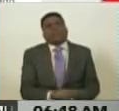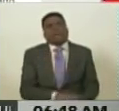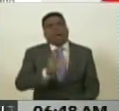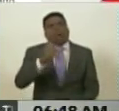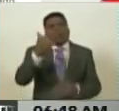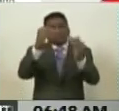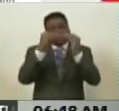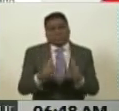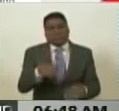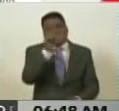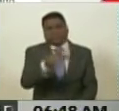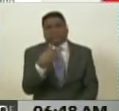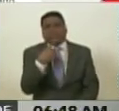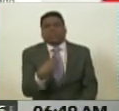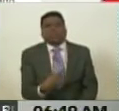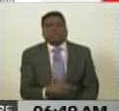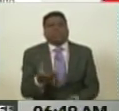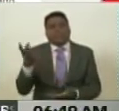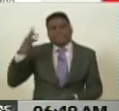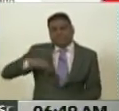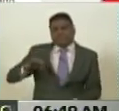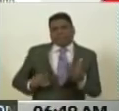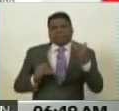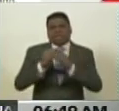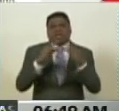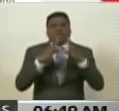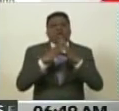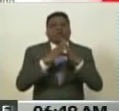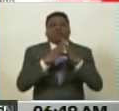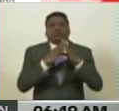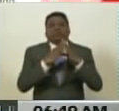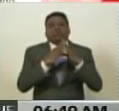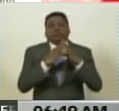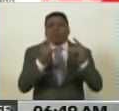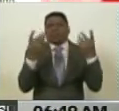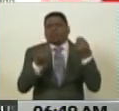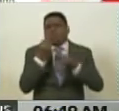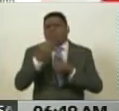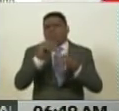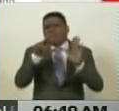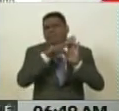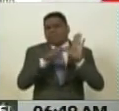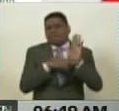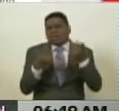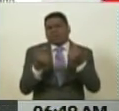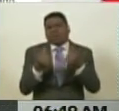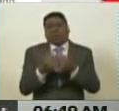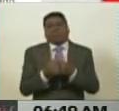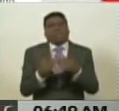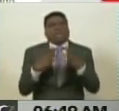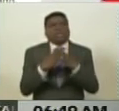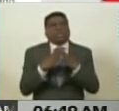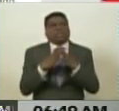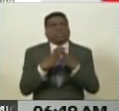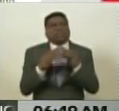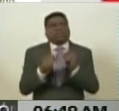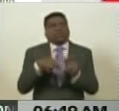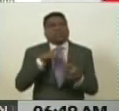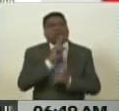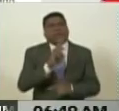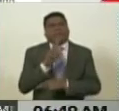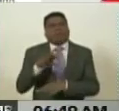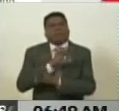de la UCB. Aumentar sueldos sin tomar otras medidas económicas solo profundizará la crisis. Es pura retórica que no soluciona